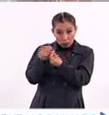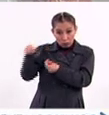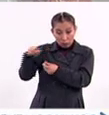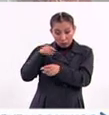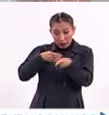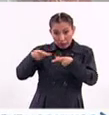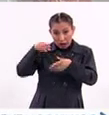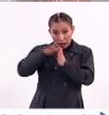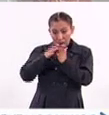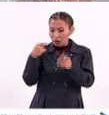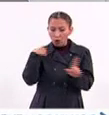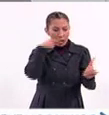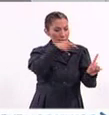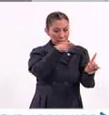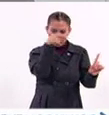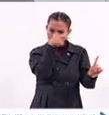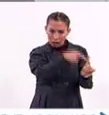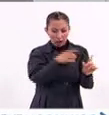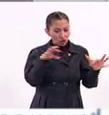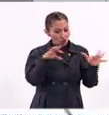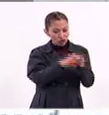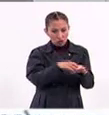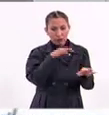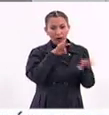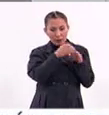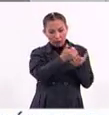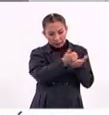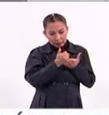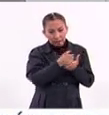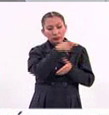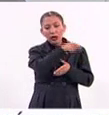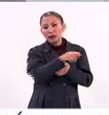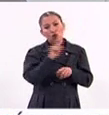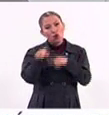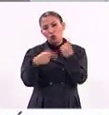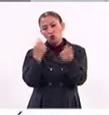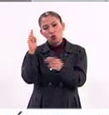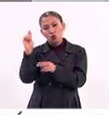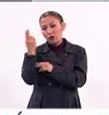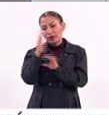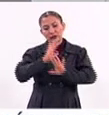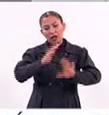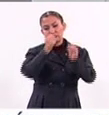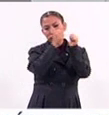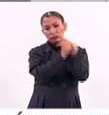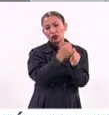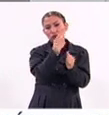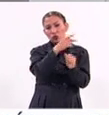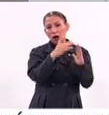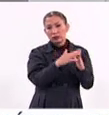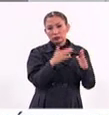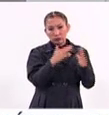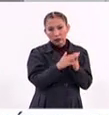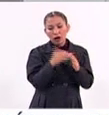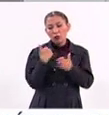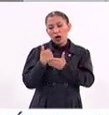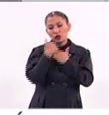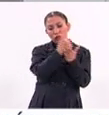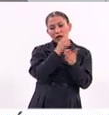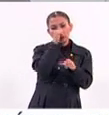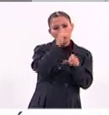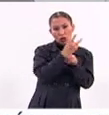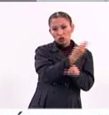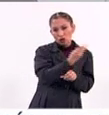esta edición? ¿Directamente? No, directamente con él, porque él ya no va a la universidad, está en la sala de su casa con su asistente y